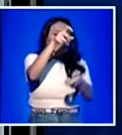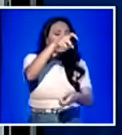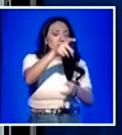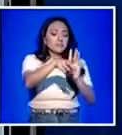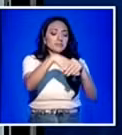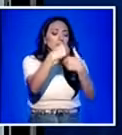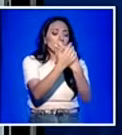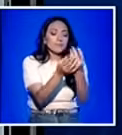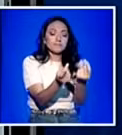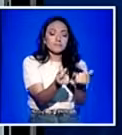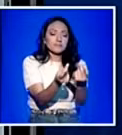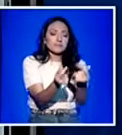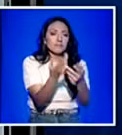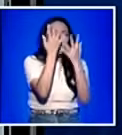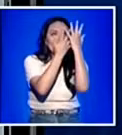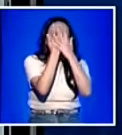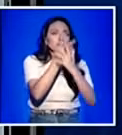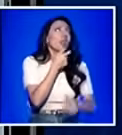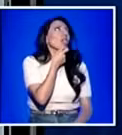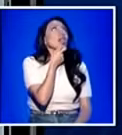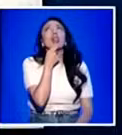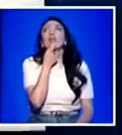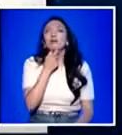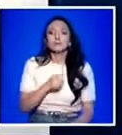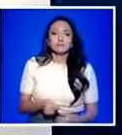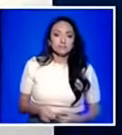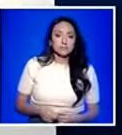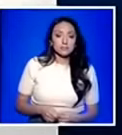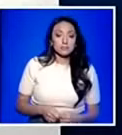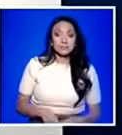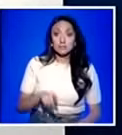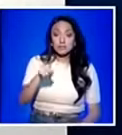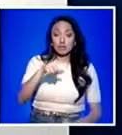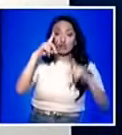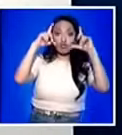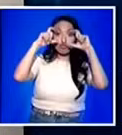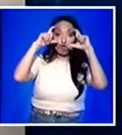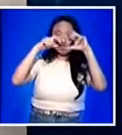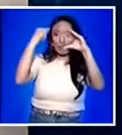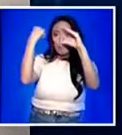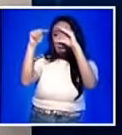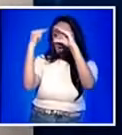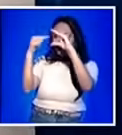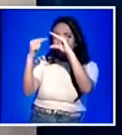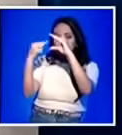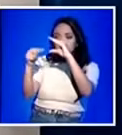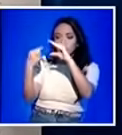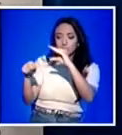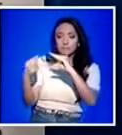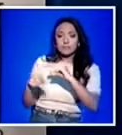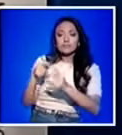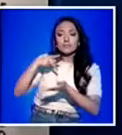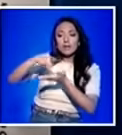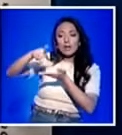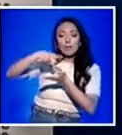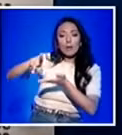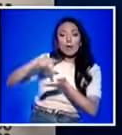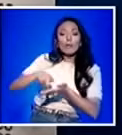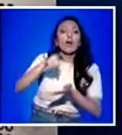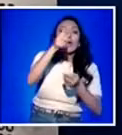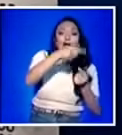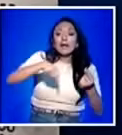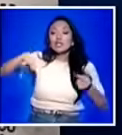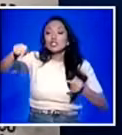las boletas que la gente está distraída en otras cosas. Hay chats con recibos de los pagos que Norero hizo a Mendoza en la cuenta de su